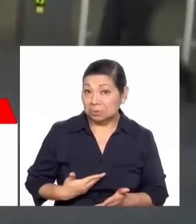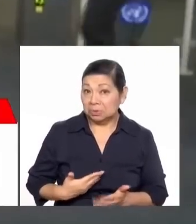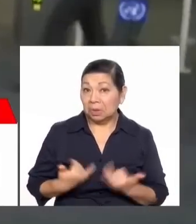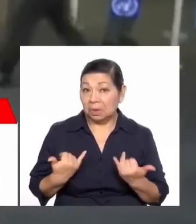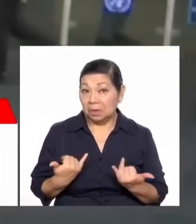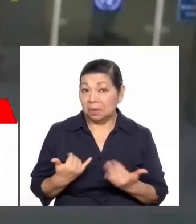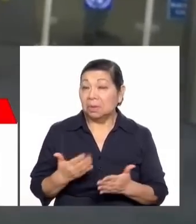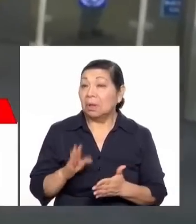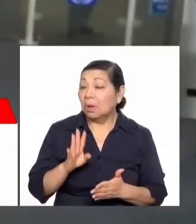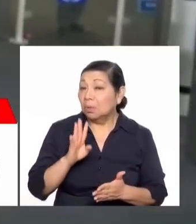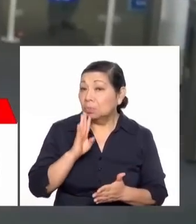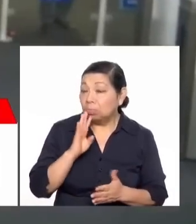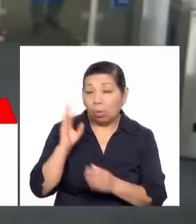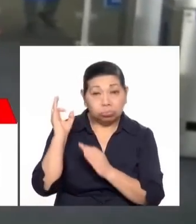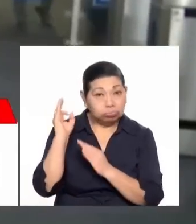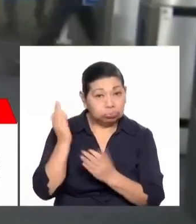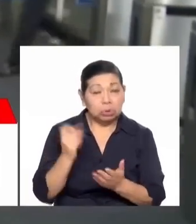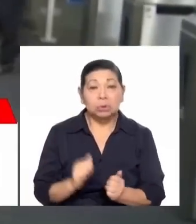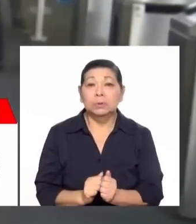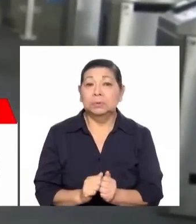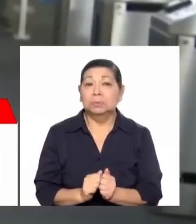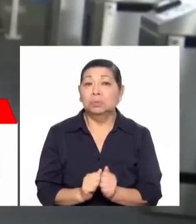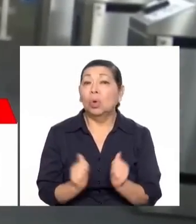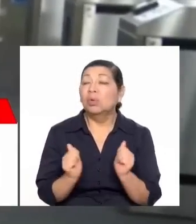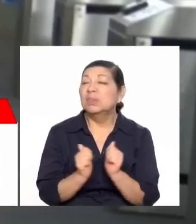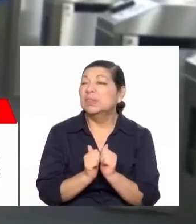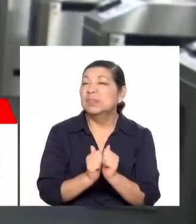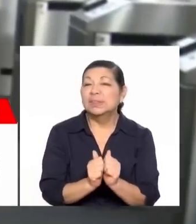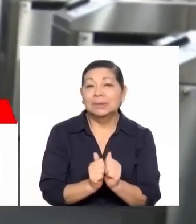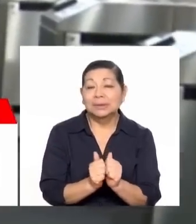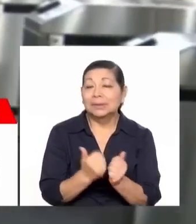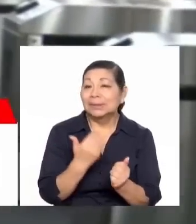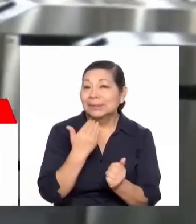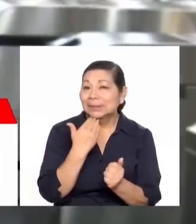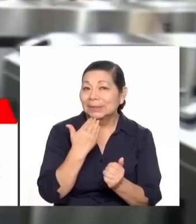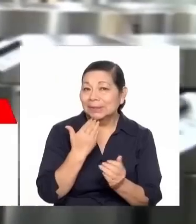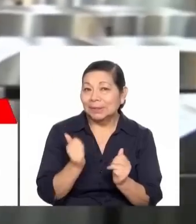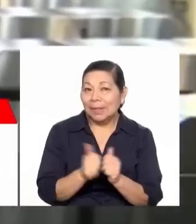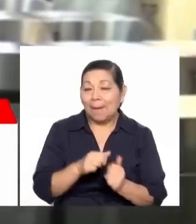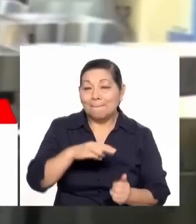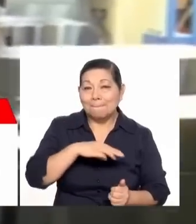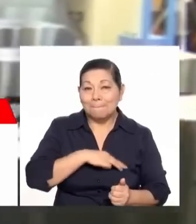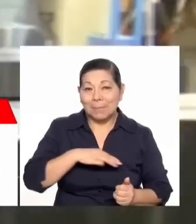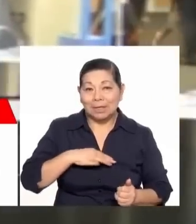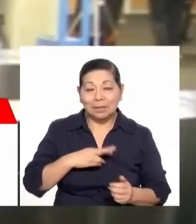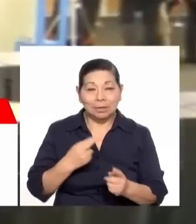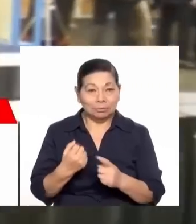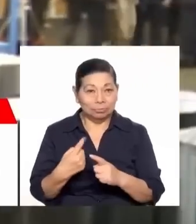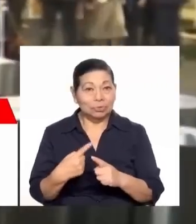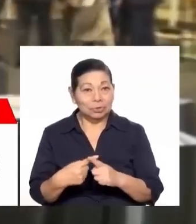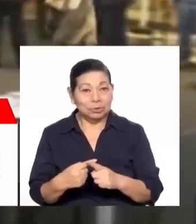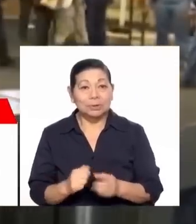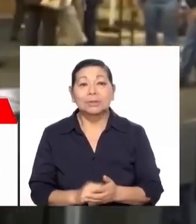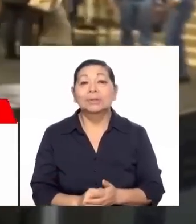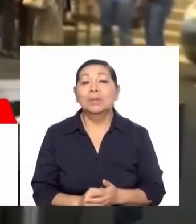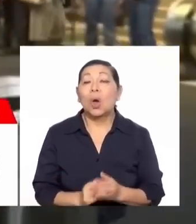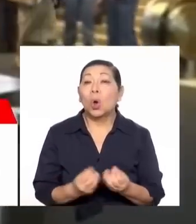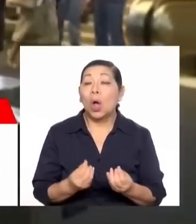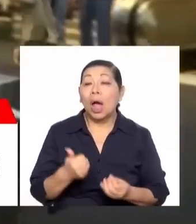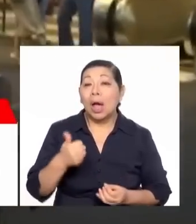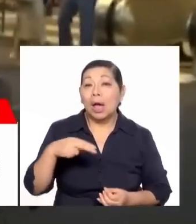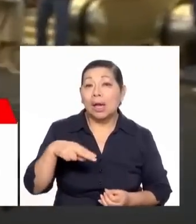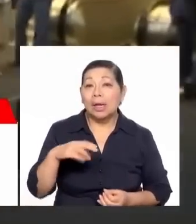esta participación va a estar acompañada por la ministra de Relaciones Exteriores,